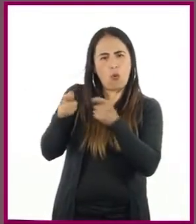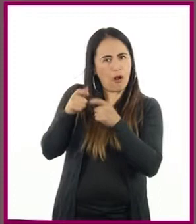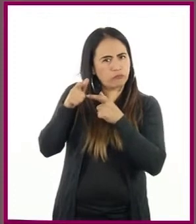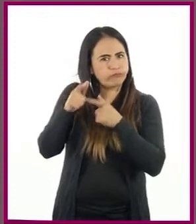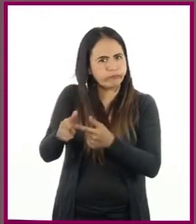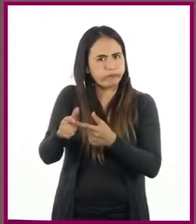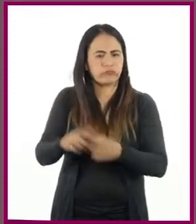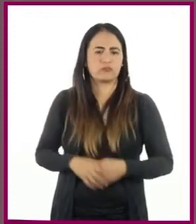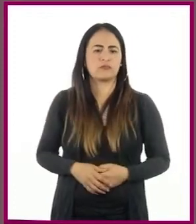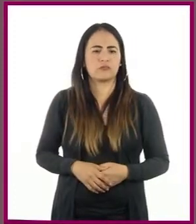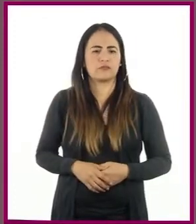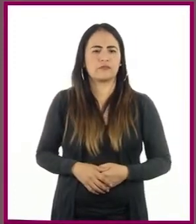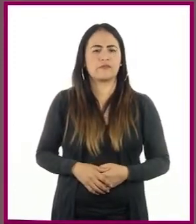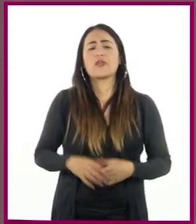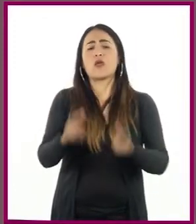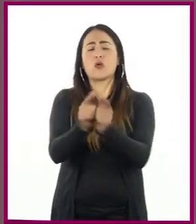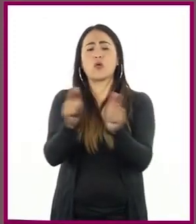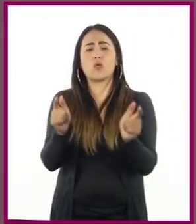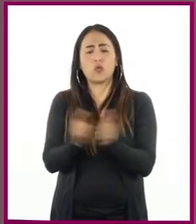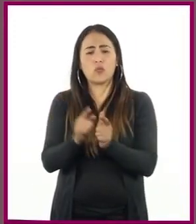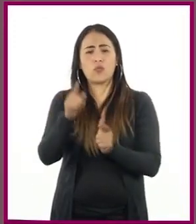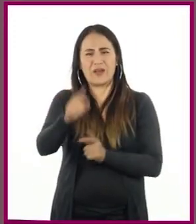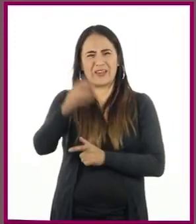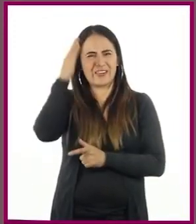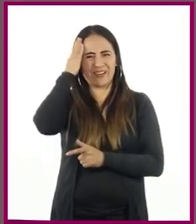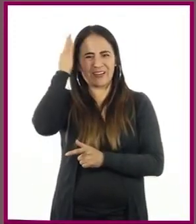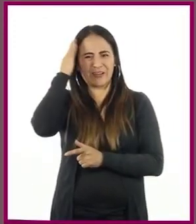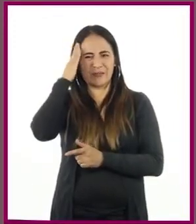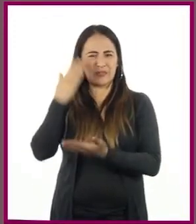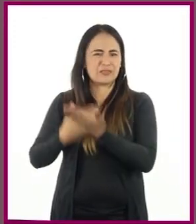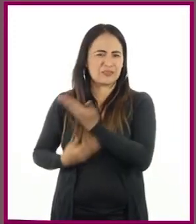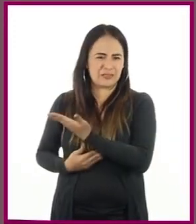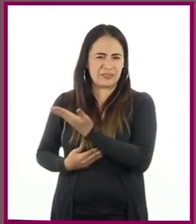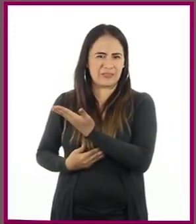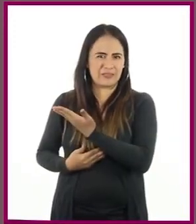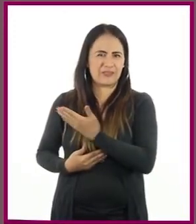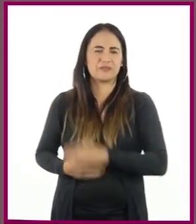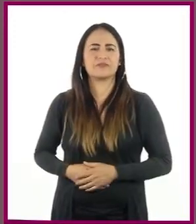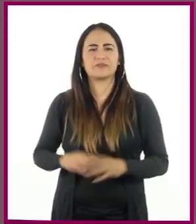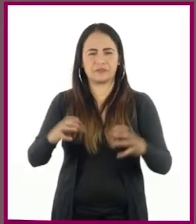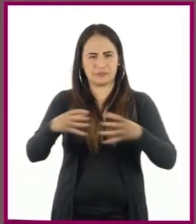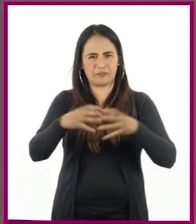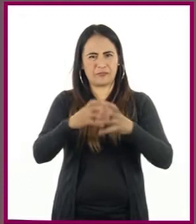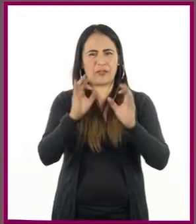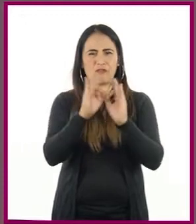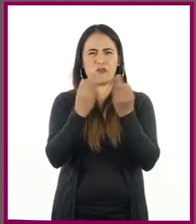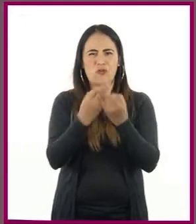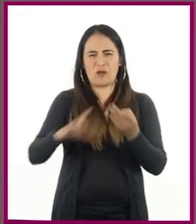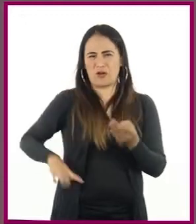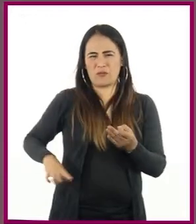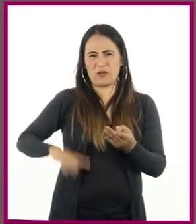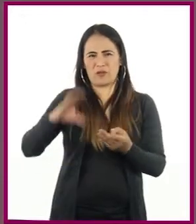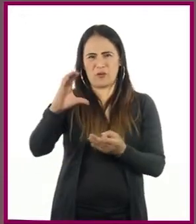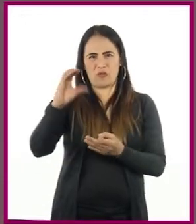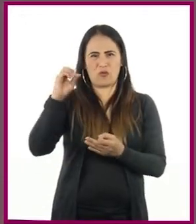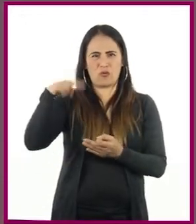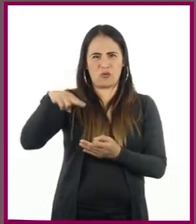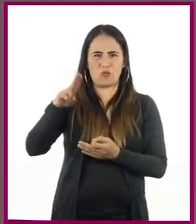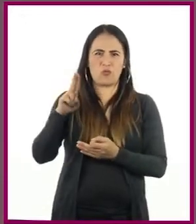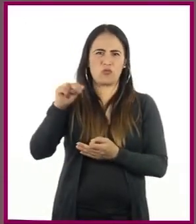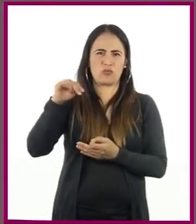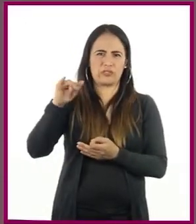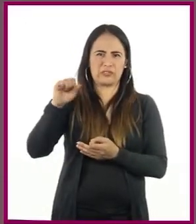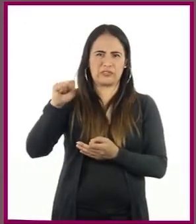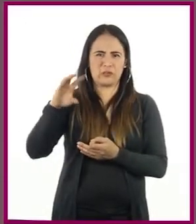esos años, un grupo de vietnamitas liderados por Ho Chi Minh, afines al comunismo, organizaron el Viet Minh, un